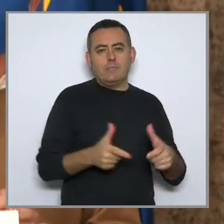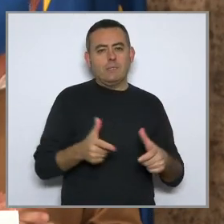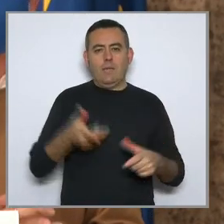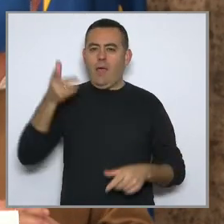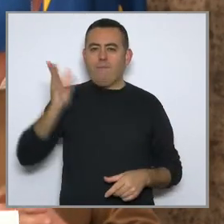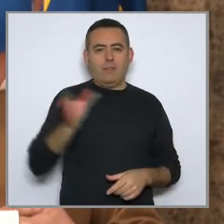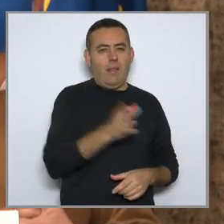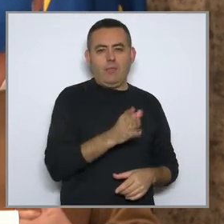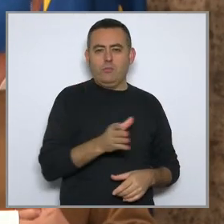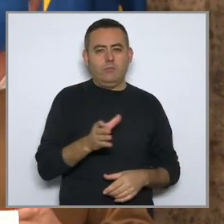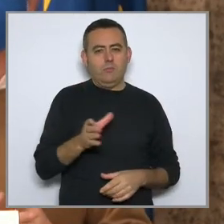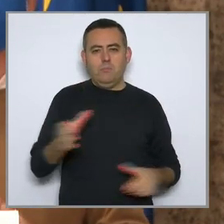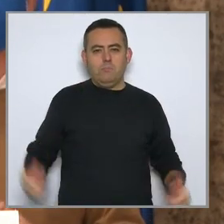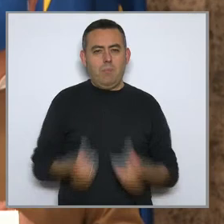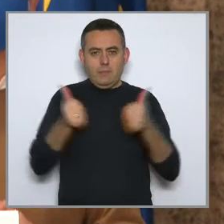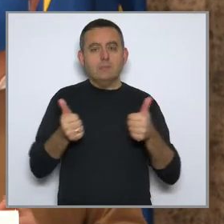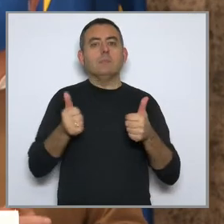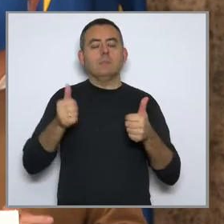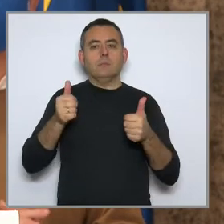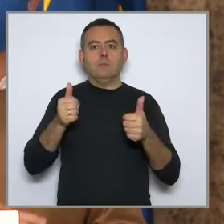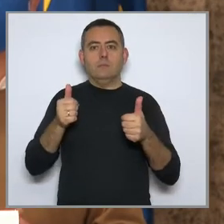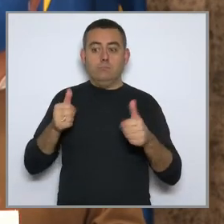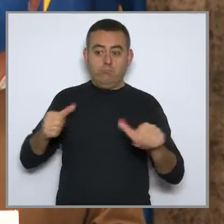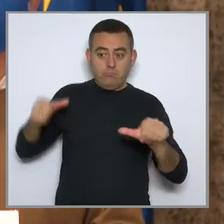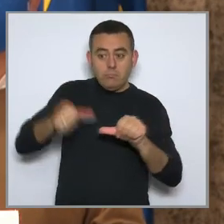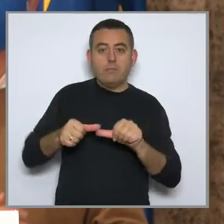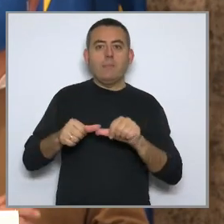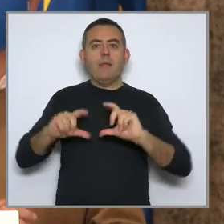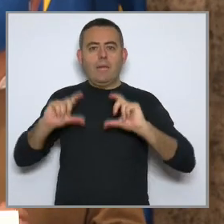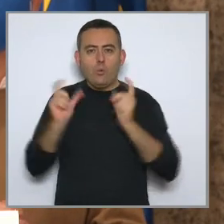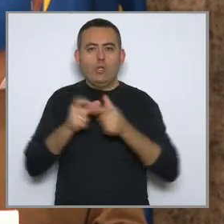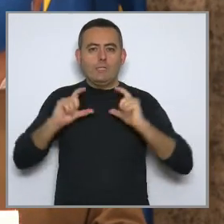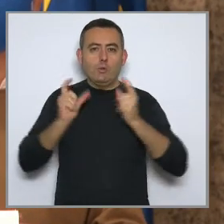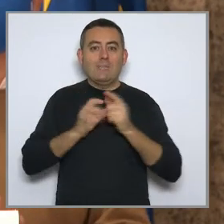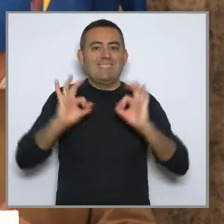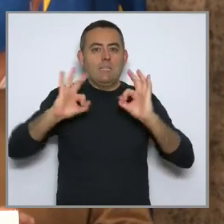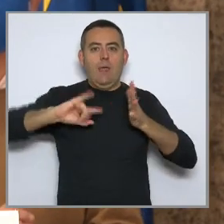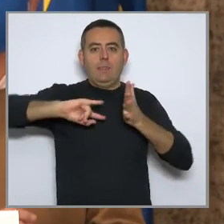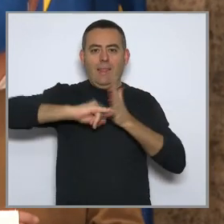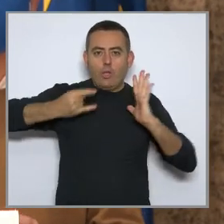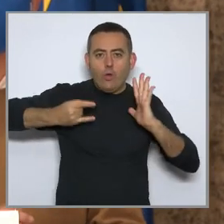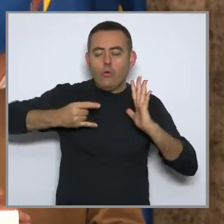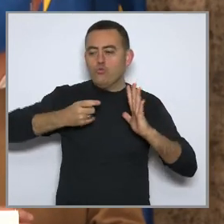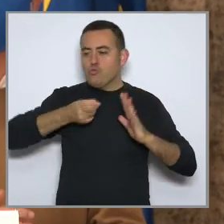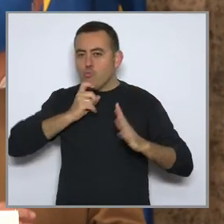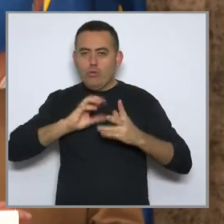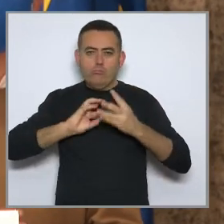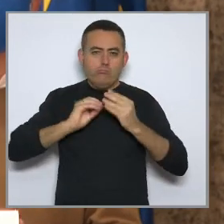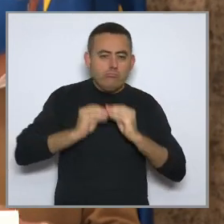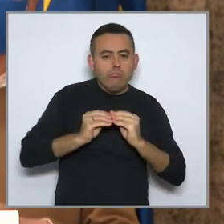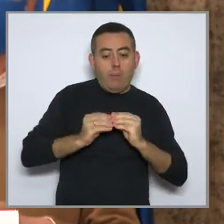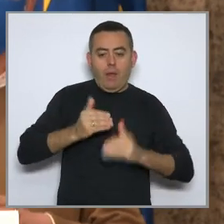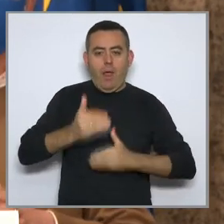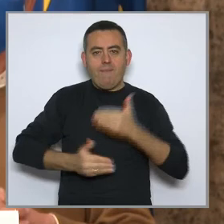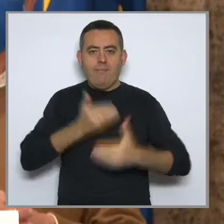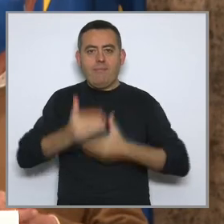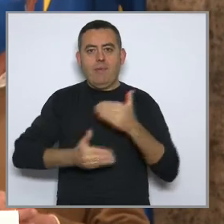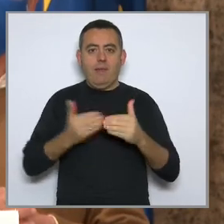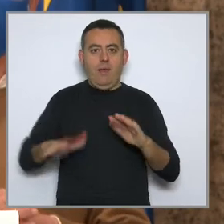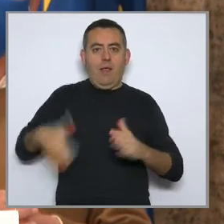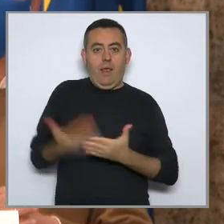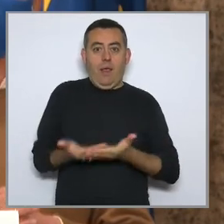momento se han realizado distintas reuniones de carácter técnico para avanzar en la solución que hoy